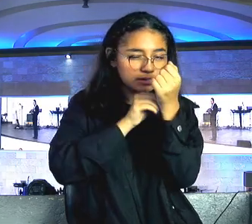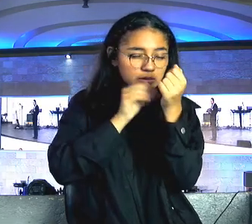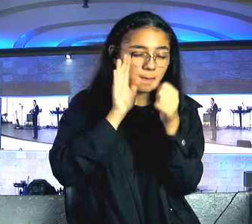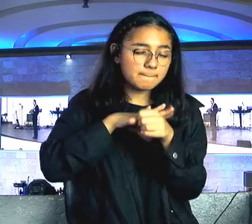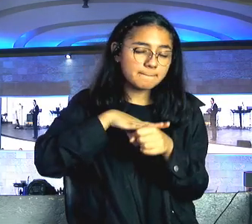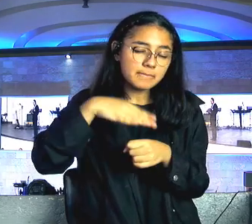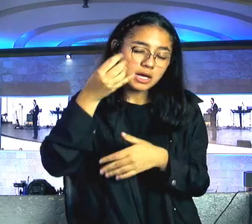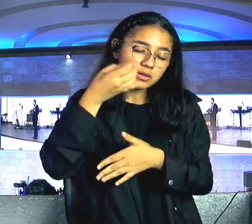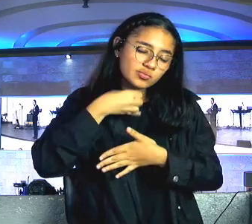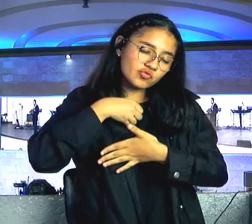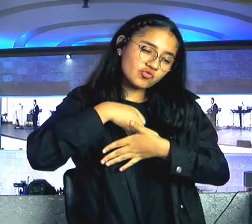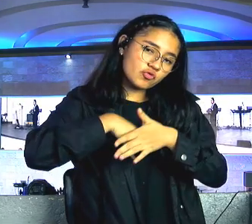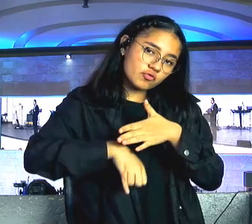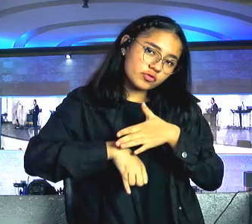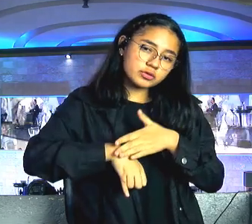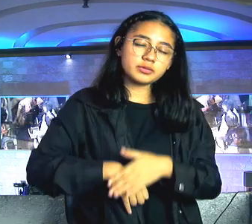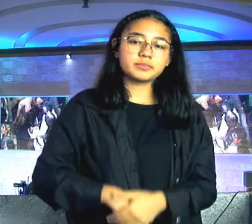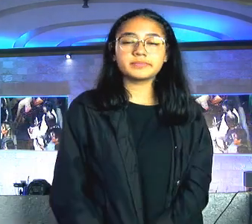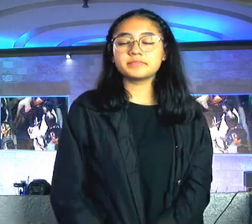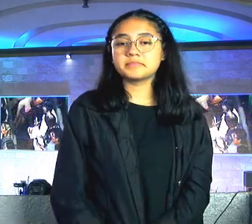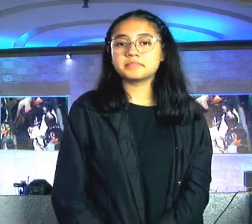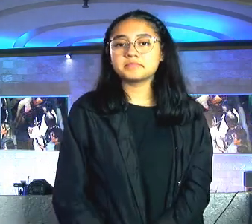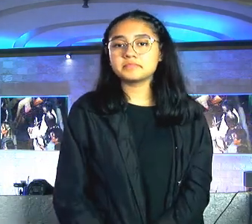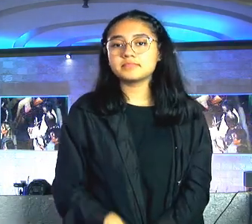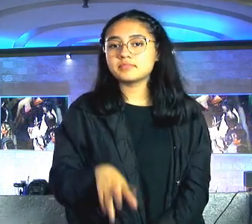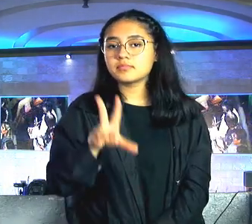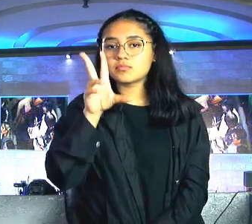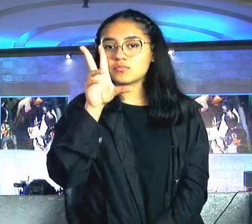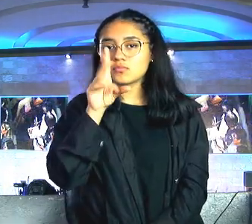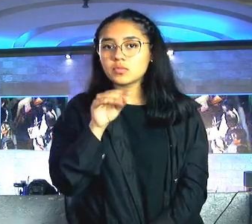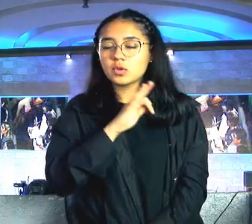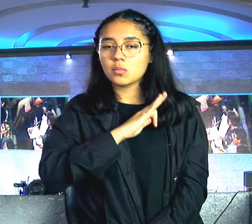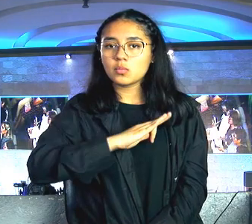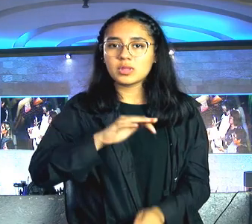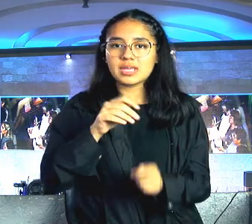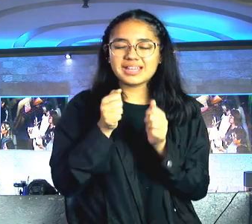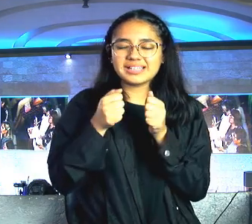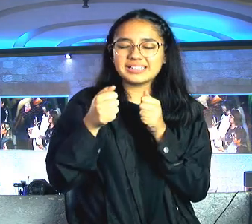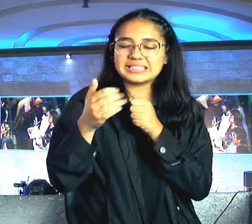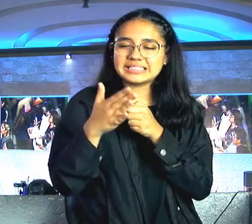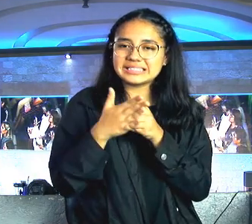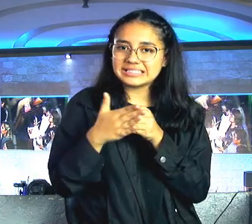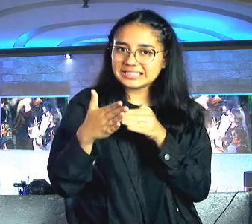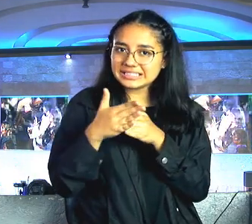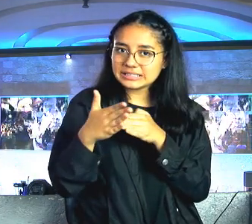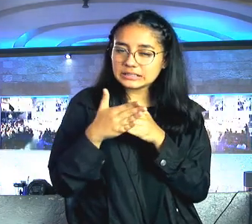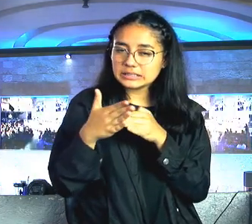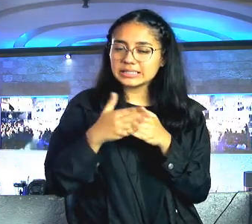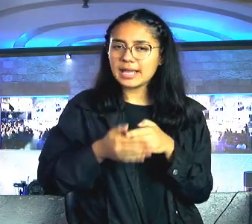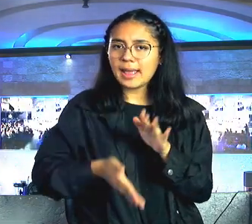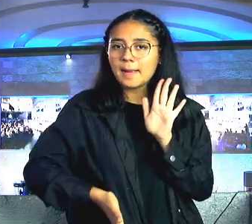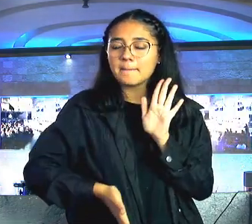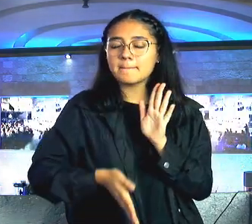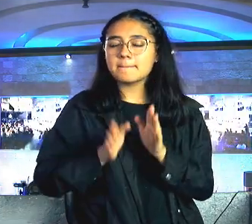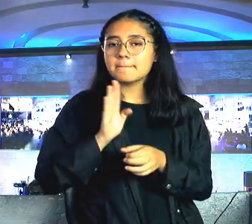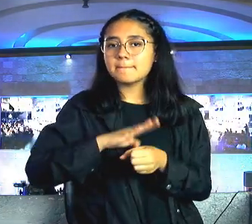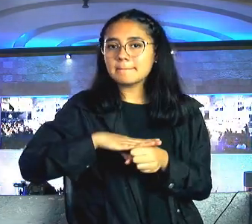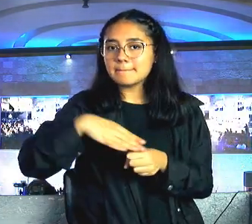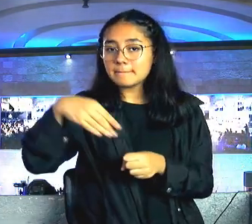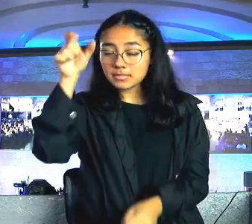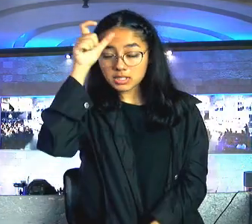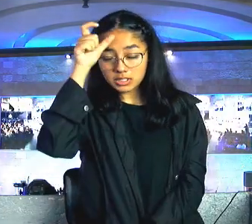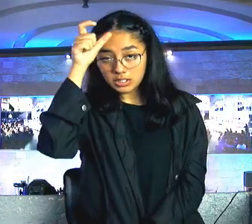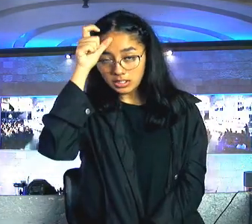Así que no le puede resistir el más fuerte, el más sabio, el más astuto, el más audaz. Tampoco